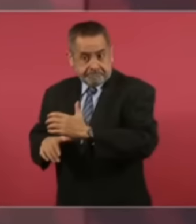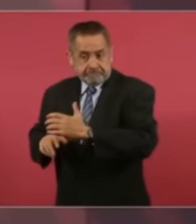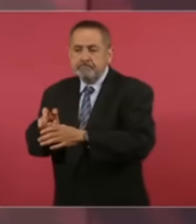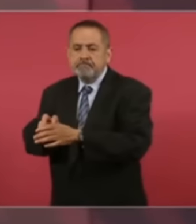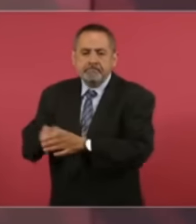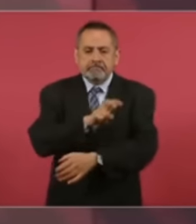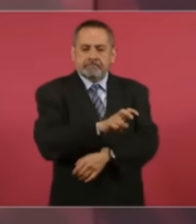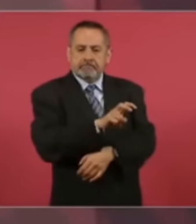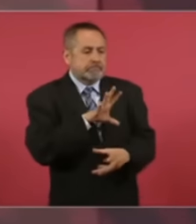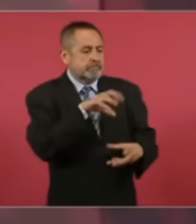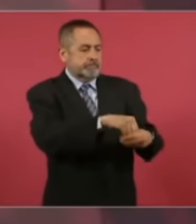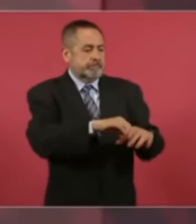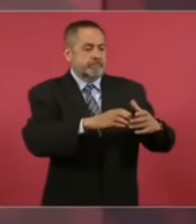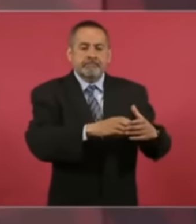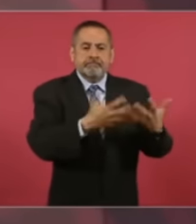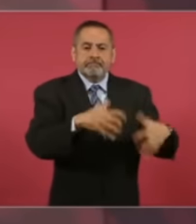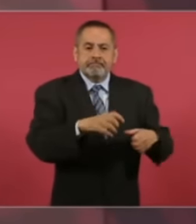de consejero a Iberdrola,